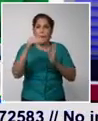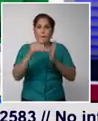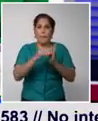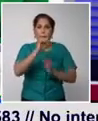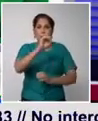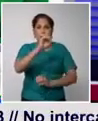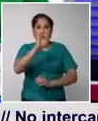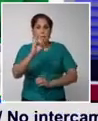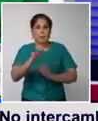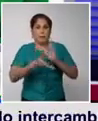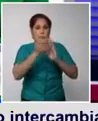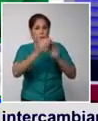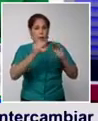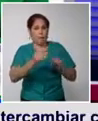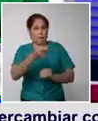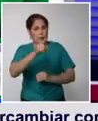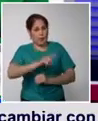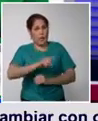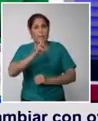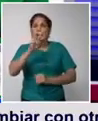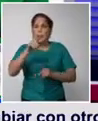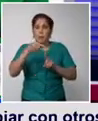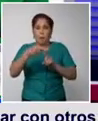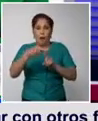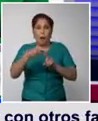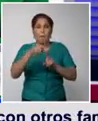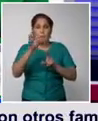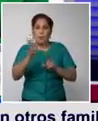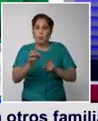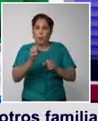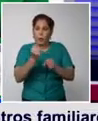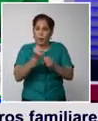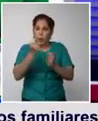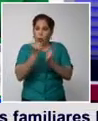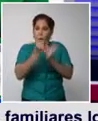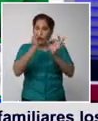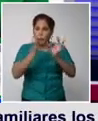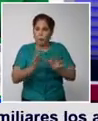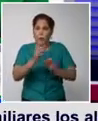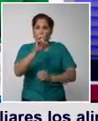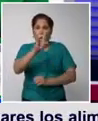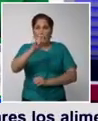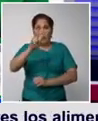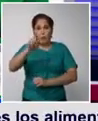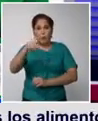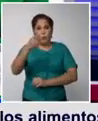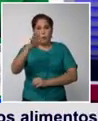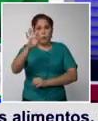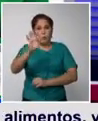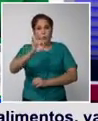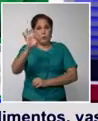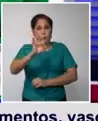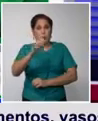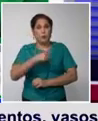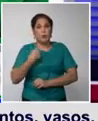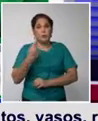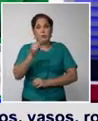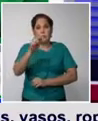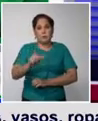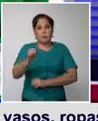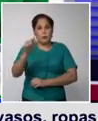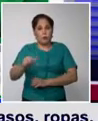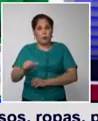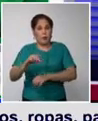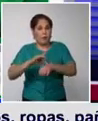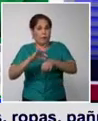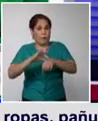el día de ayer, 3 más que los diagnosticados, y ya el 92,4% de todas las personas que han tenido